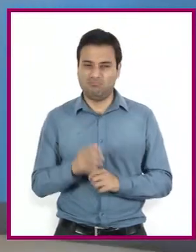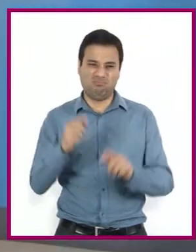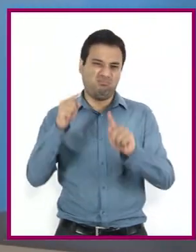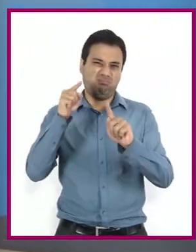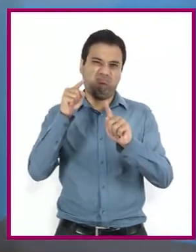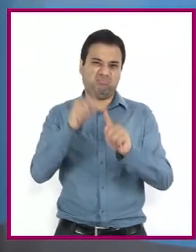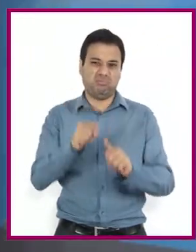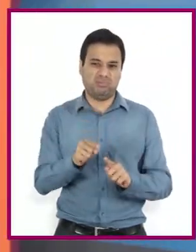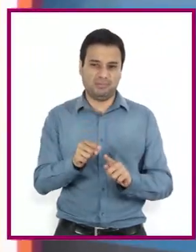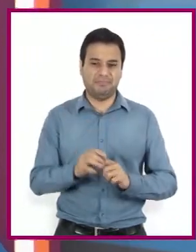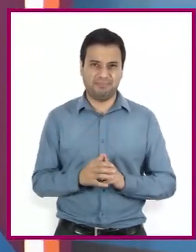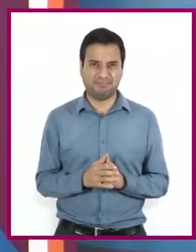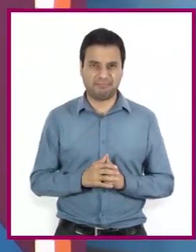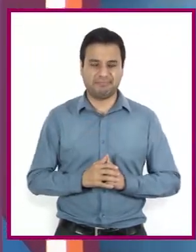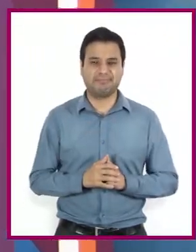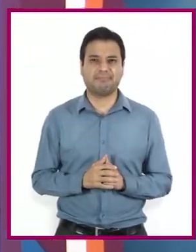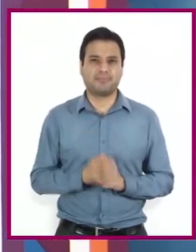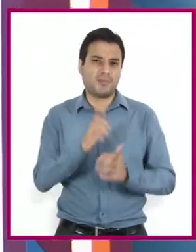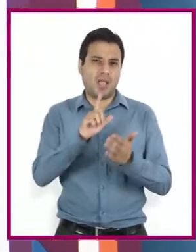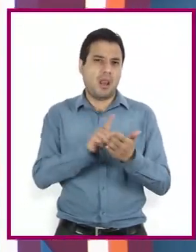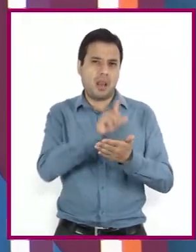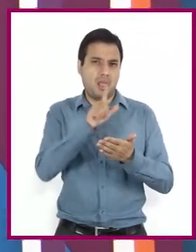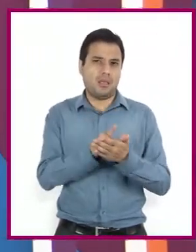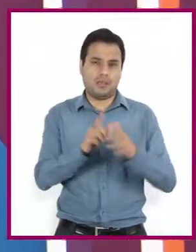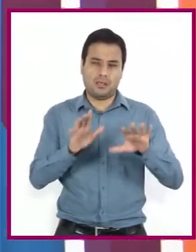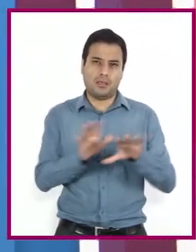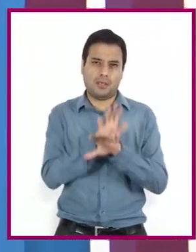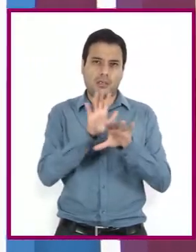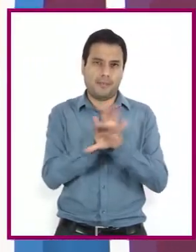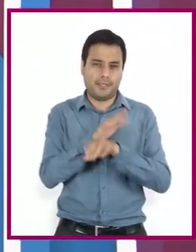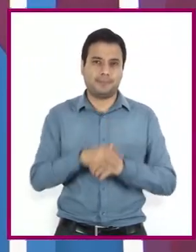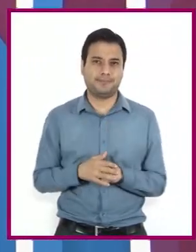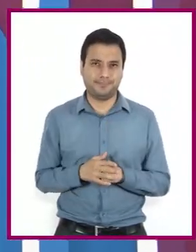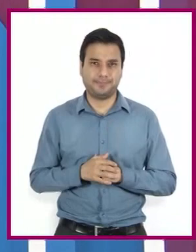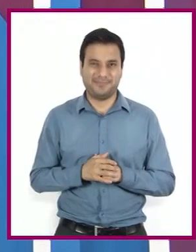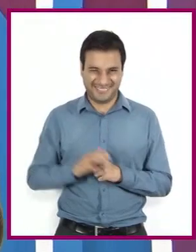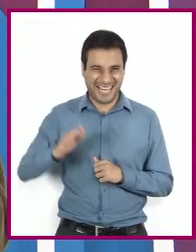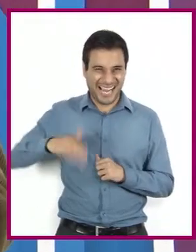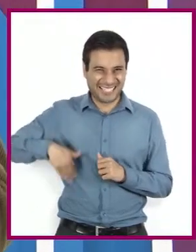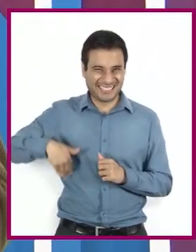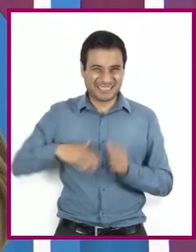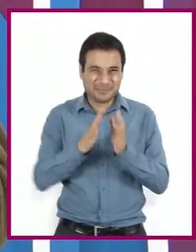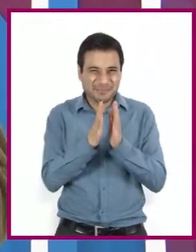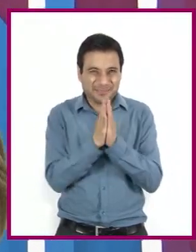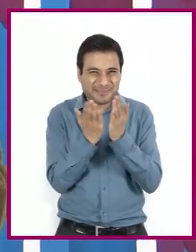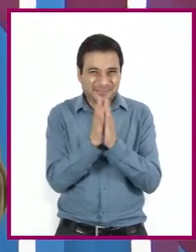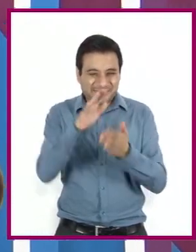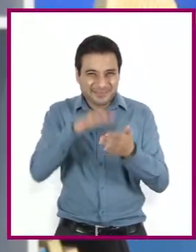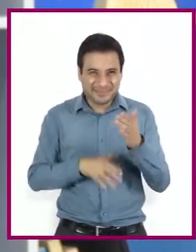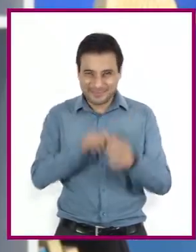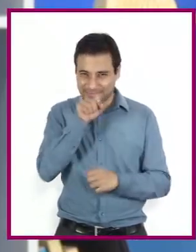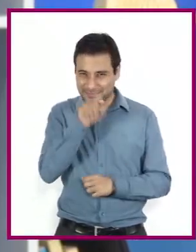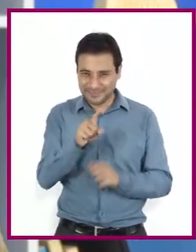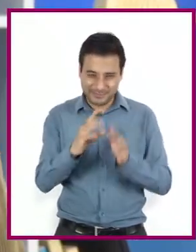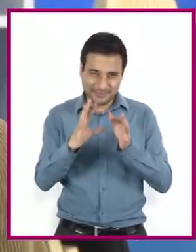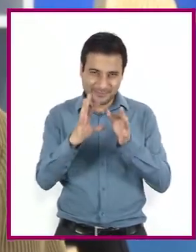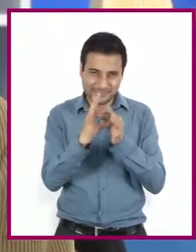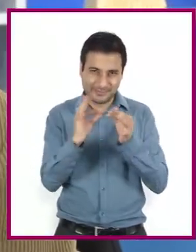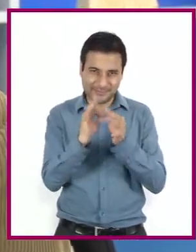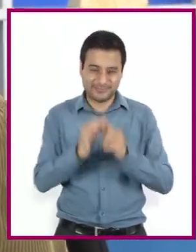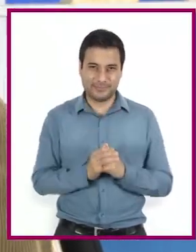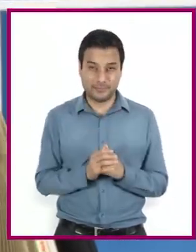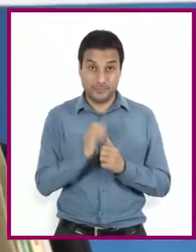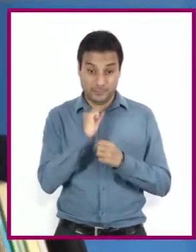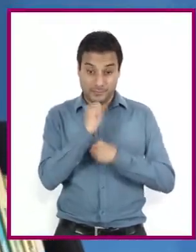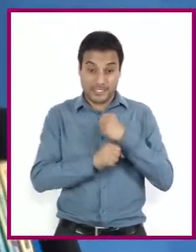y requirieron modificaciones legales, como se afirma en el texto leído al inicio de la sesión. En el